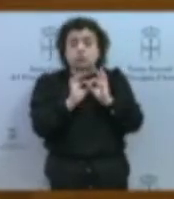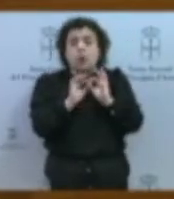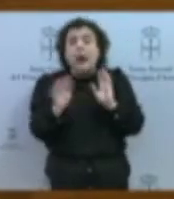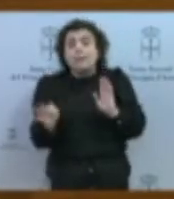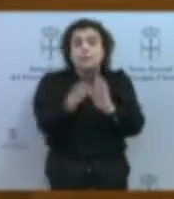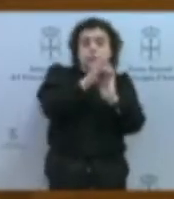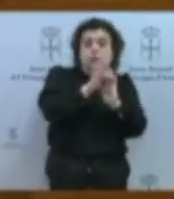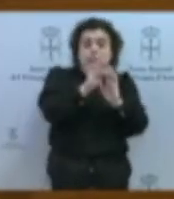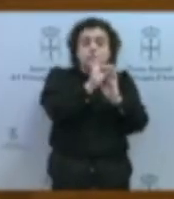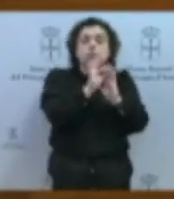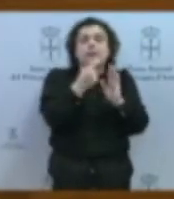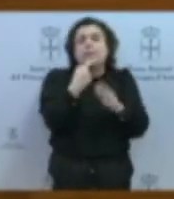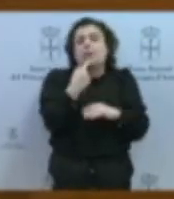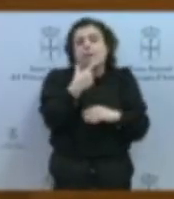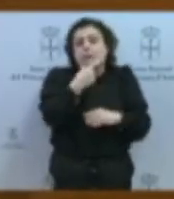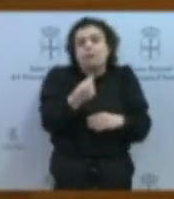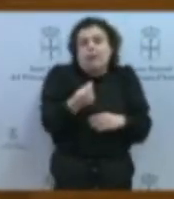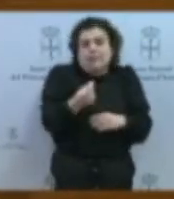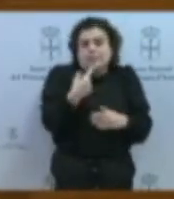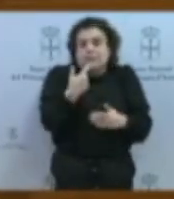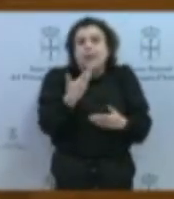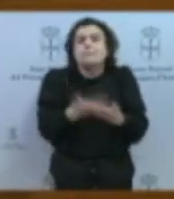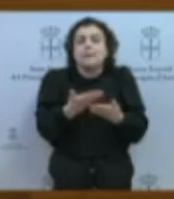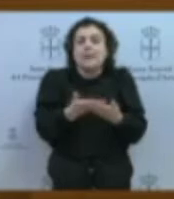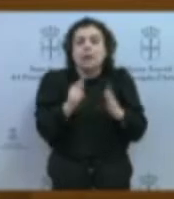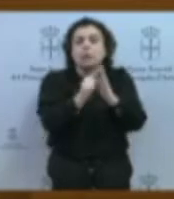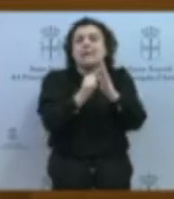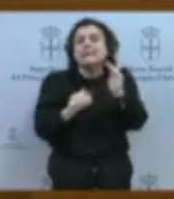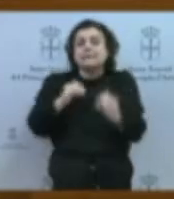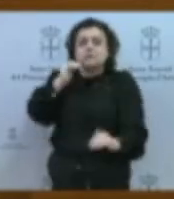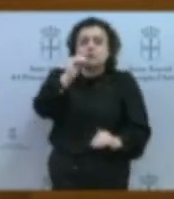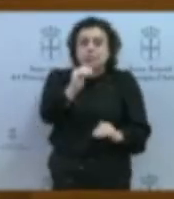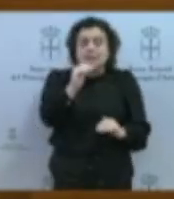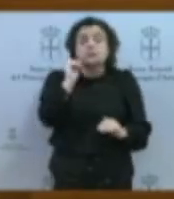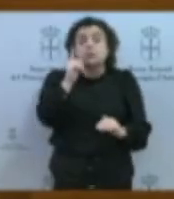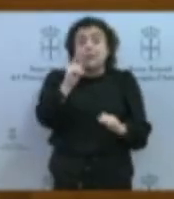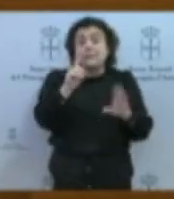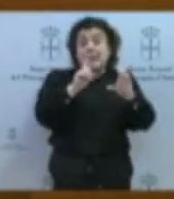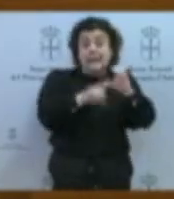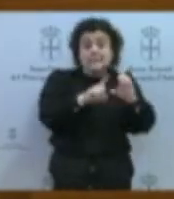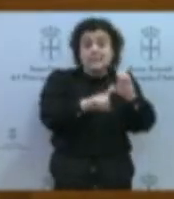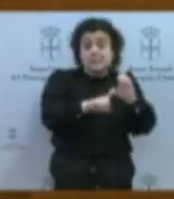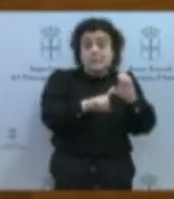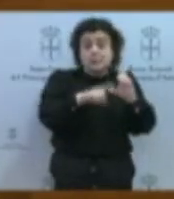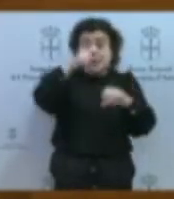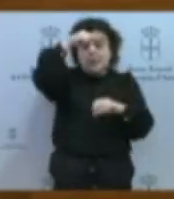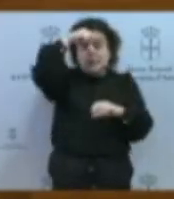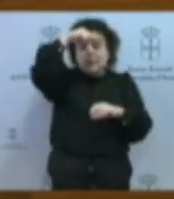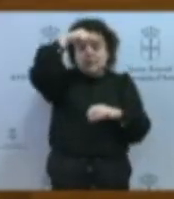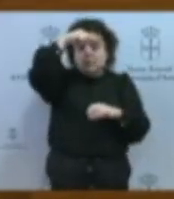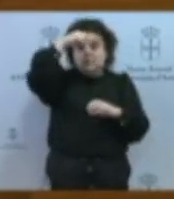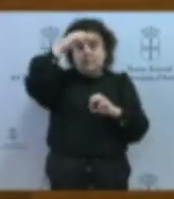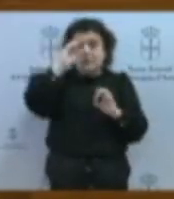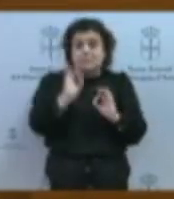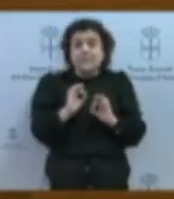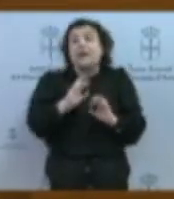alegar o apelar a una nota superior solamente en Extremadura, en Ceuta, en Melilla y en algunos casos en Castilla y León. Sin embargo, los